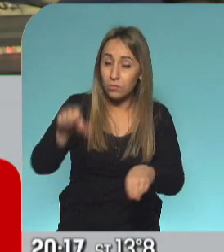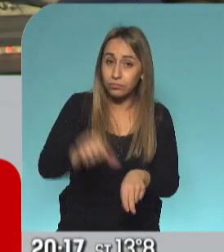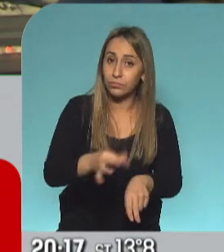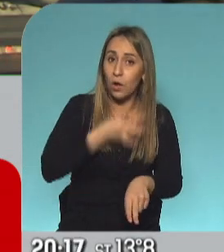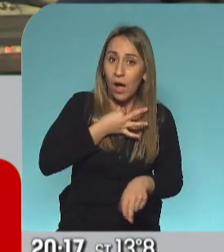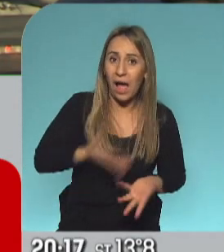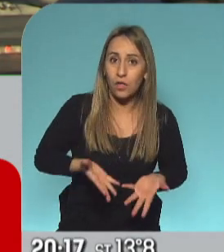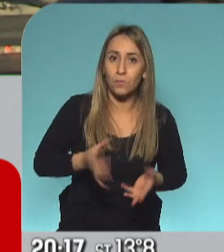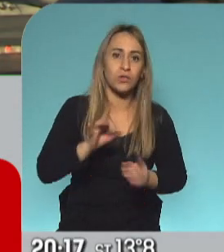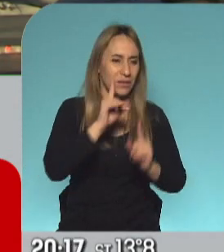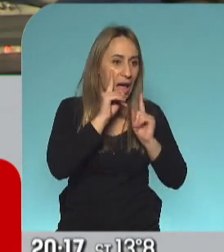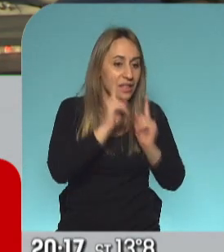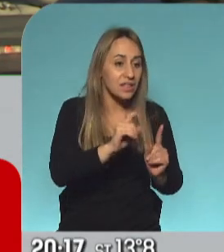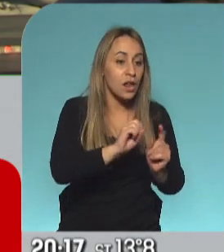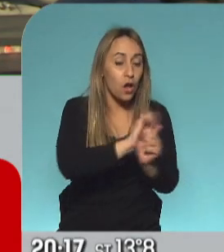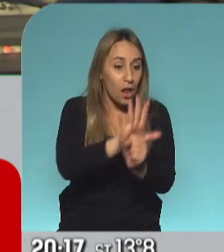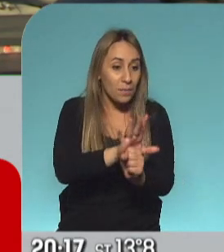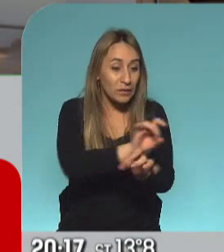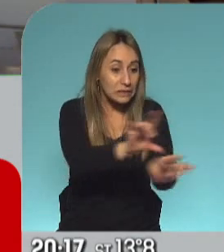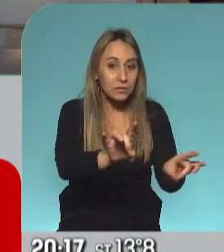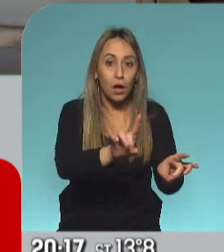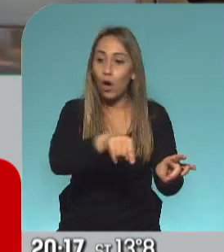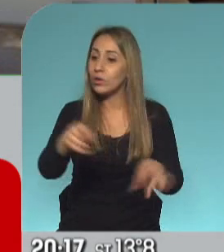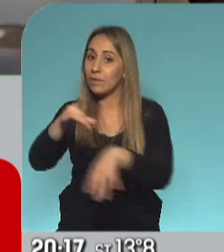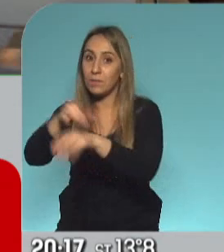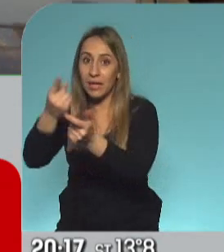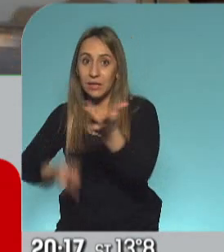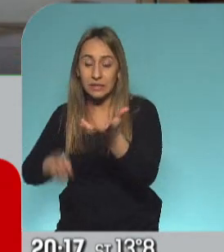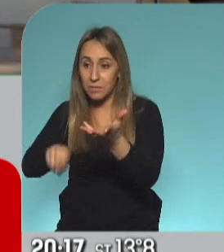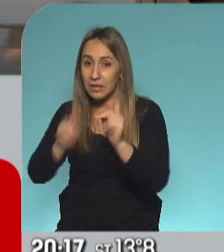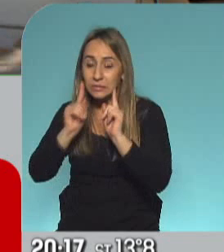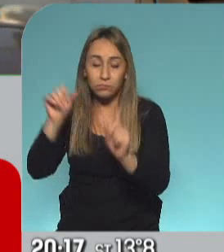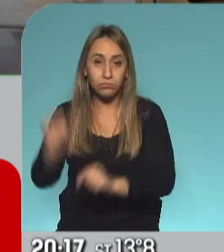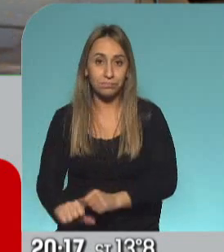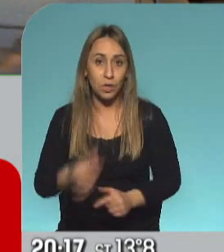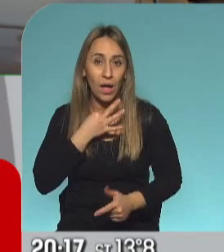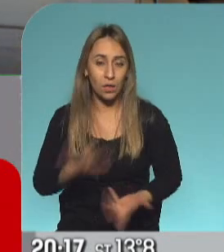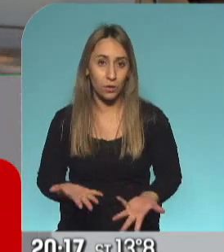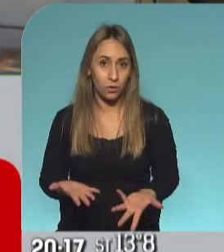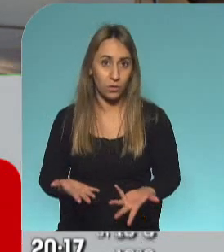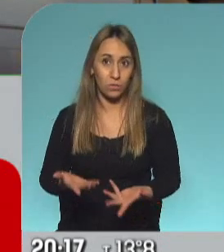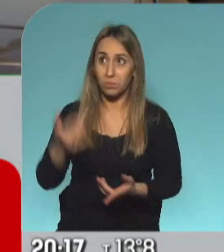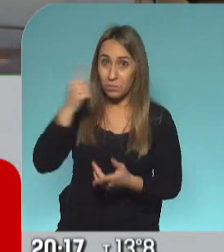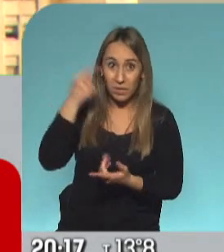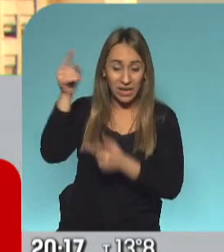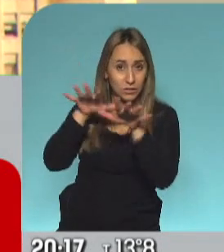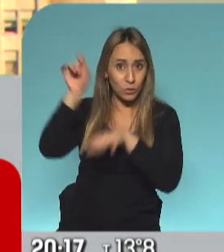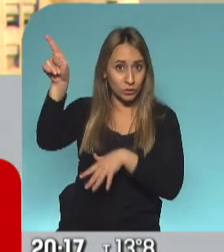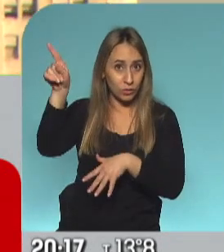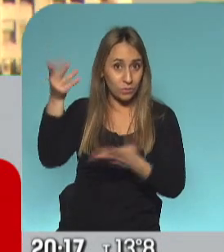atender no solo el COVID, sino las otras patologías. ¿Sí? Así que le diría una cosita. Hace un tiempo